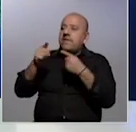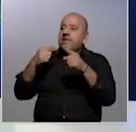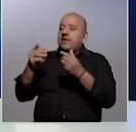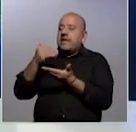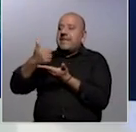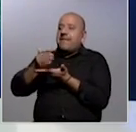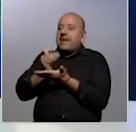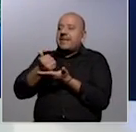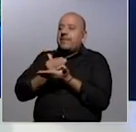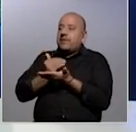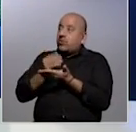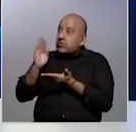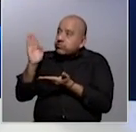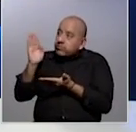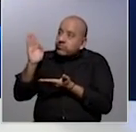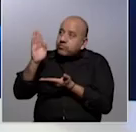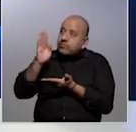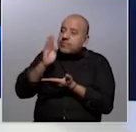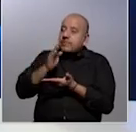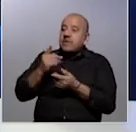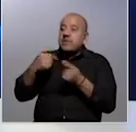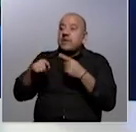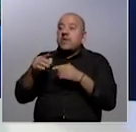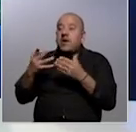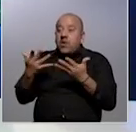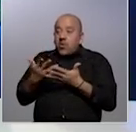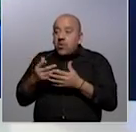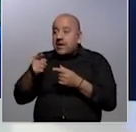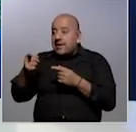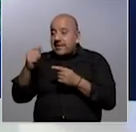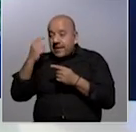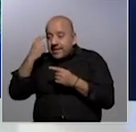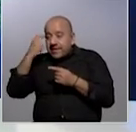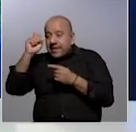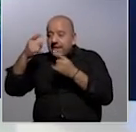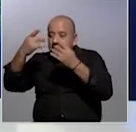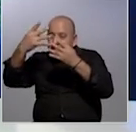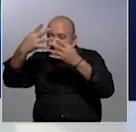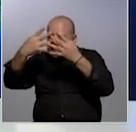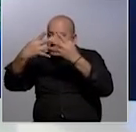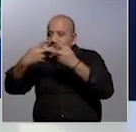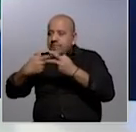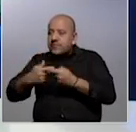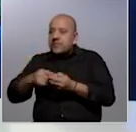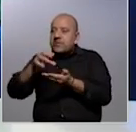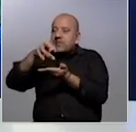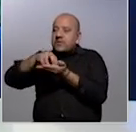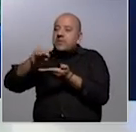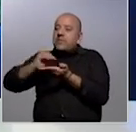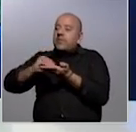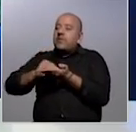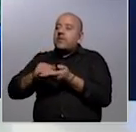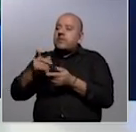departamentos en forma permanente pero en este esquema de oficina móvil vamos a aprobar es importante eso ya que me lo